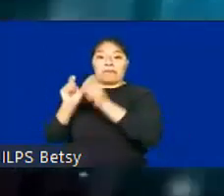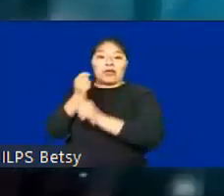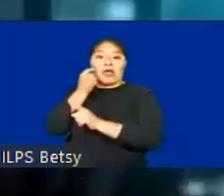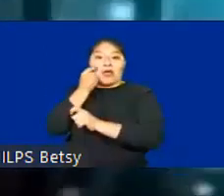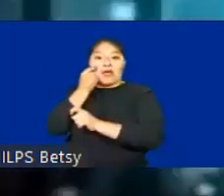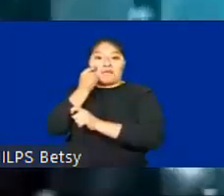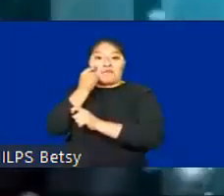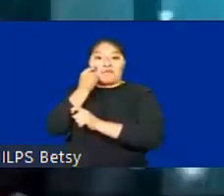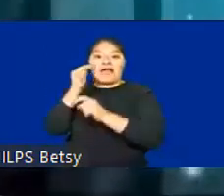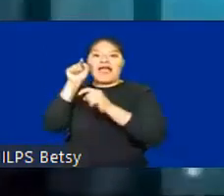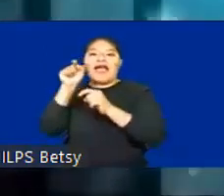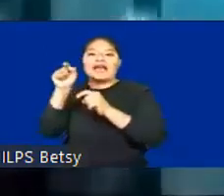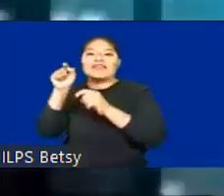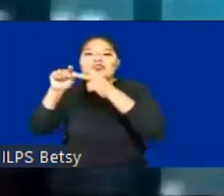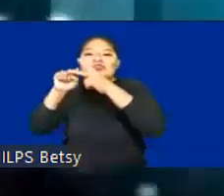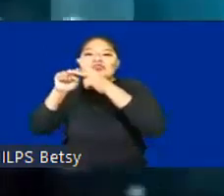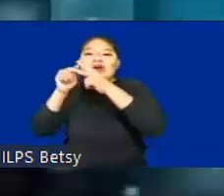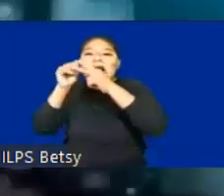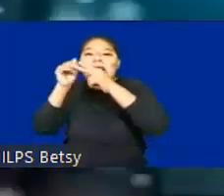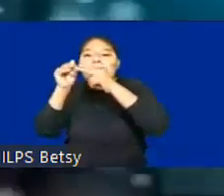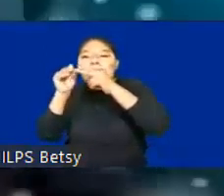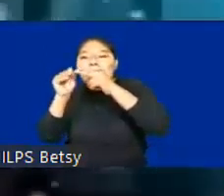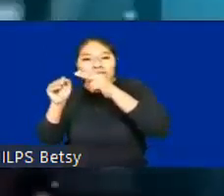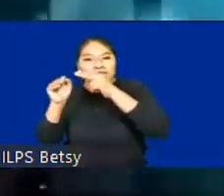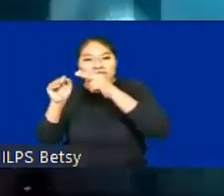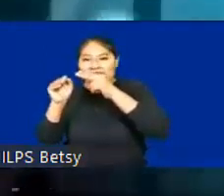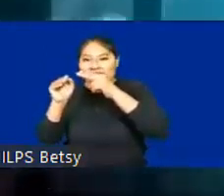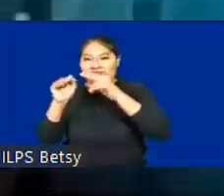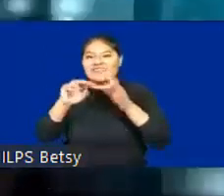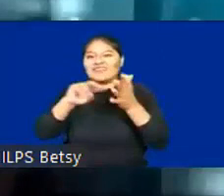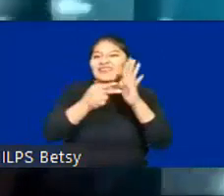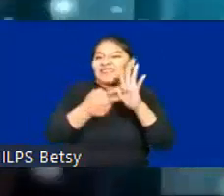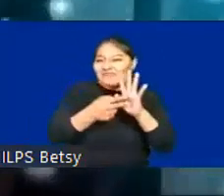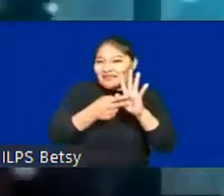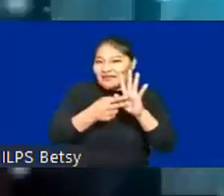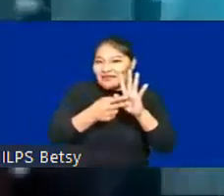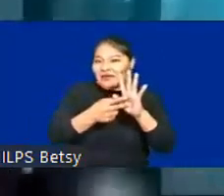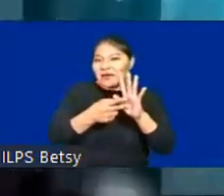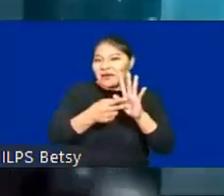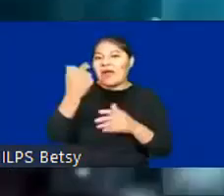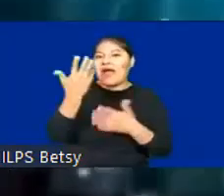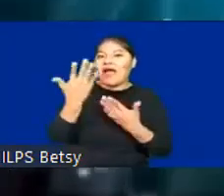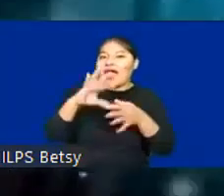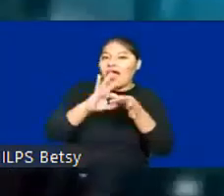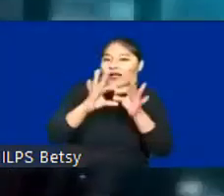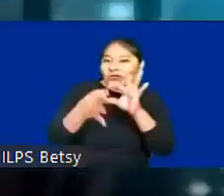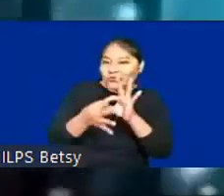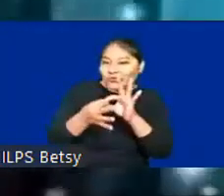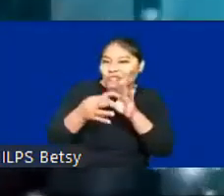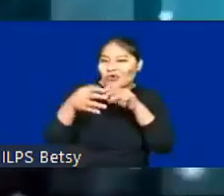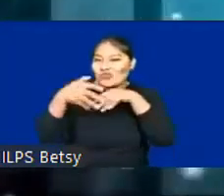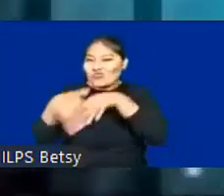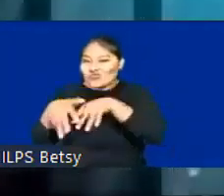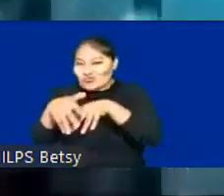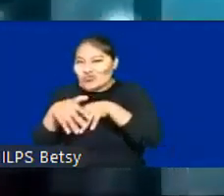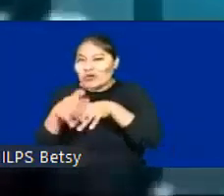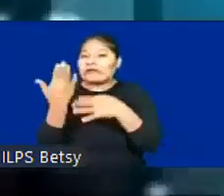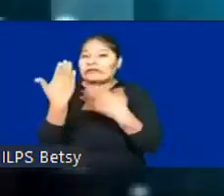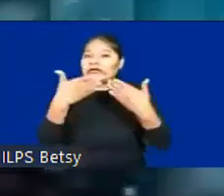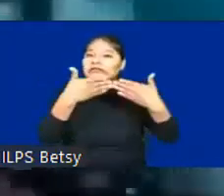empezó a decaer. Este cambio en el mes de julio y agosto fue porque empezaron a abrir algunas oficinas.